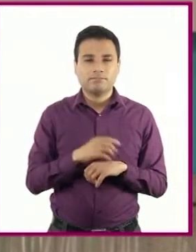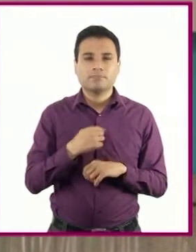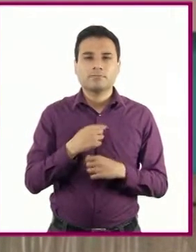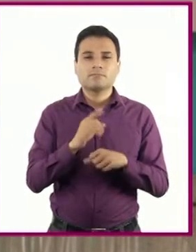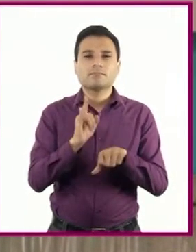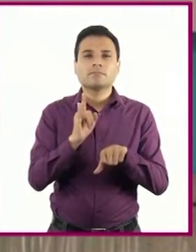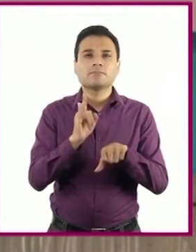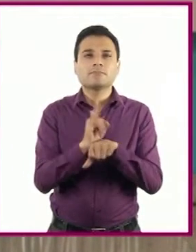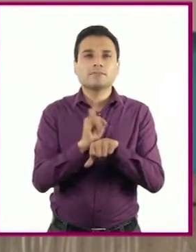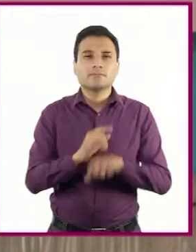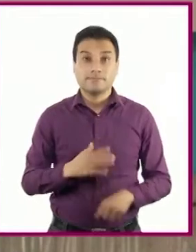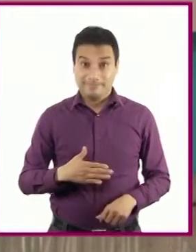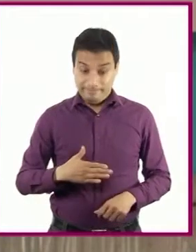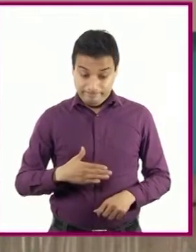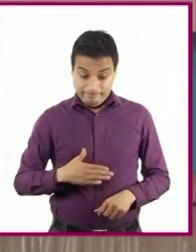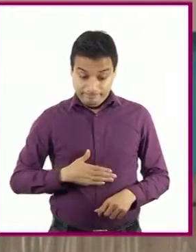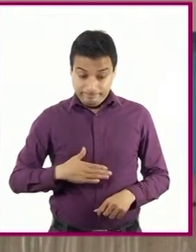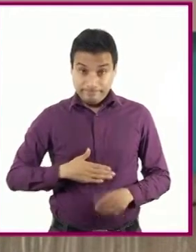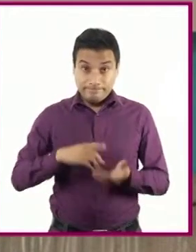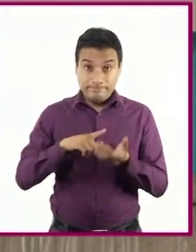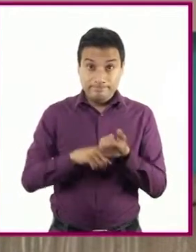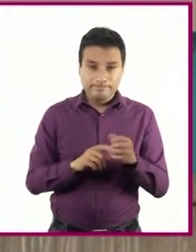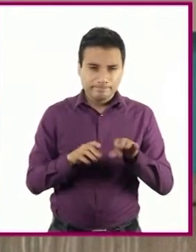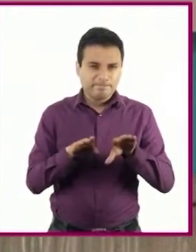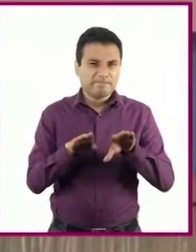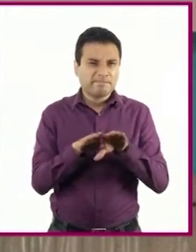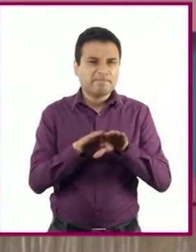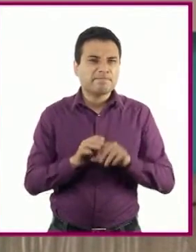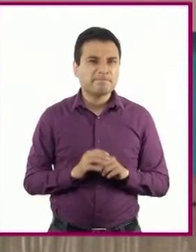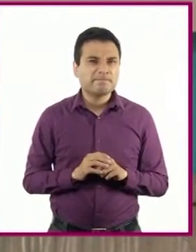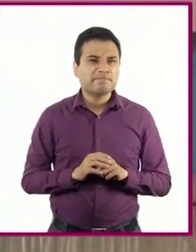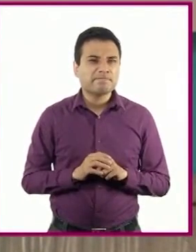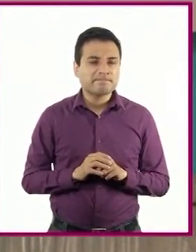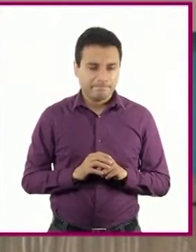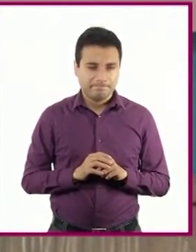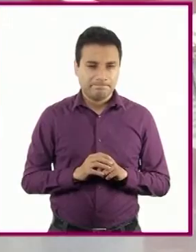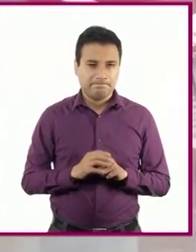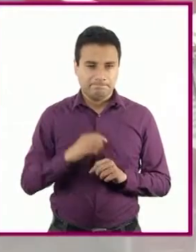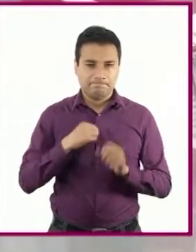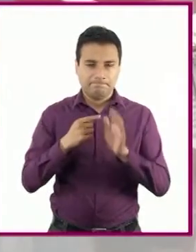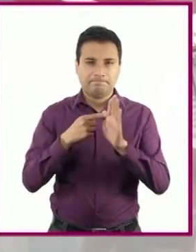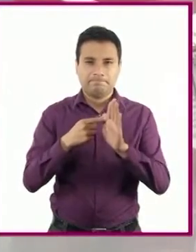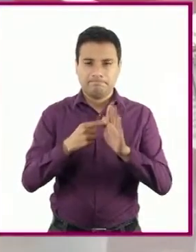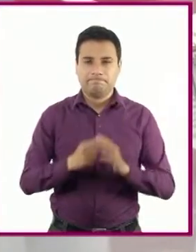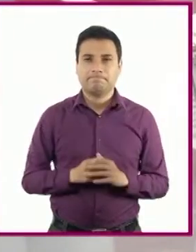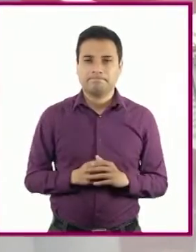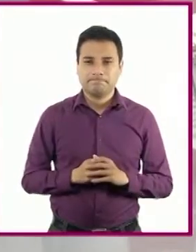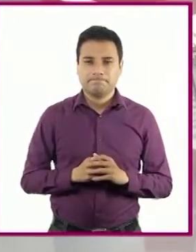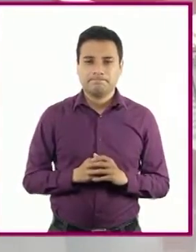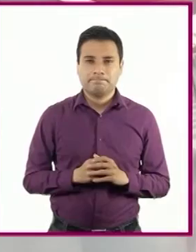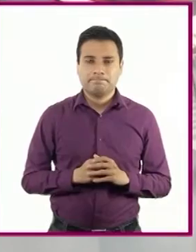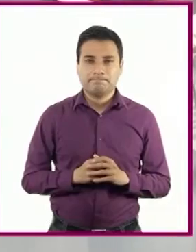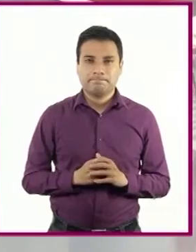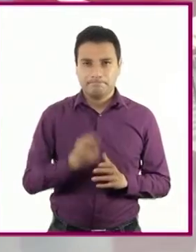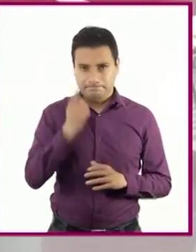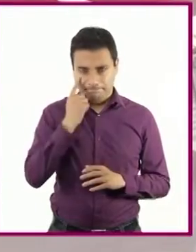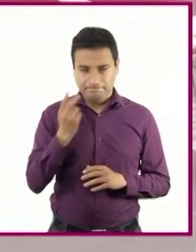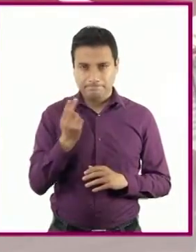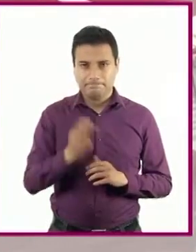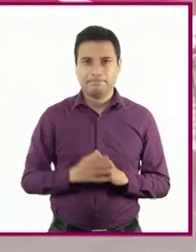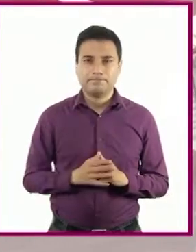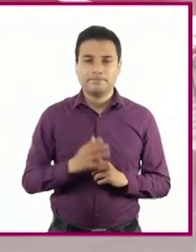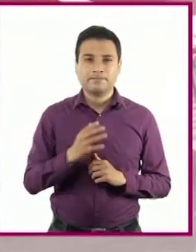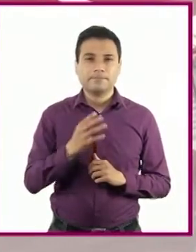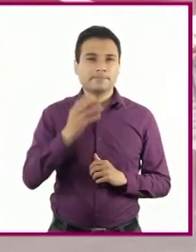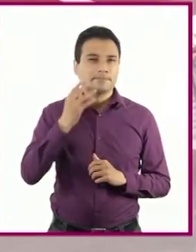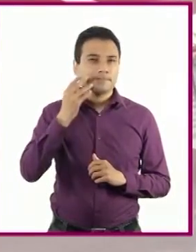que se lleva a cabo en el estómago entre una disolución ácida y el antiácido. Para ello necesitamos jugo de